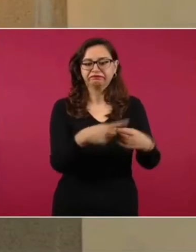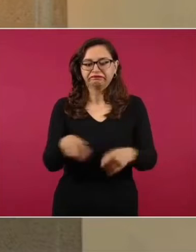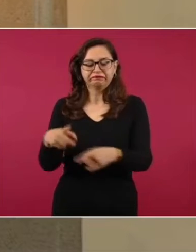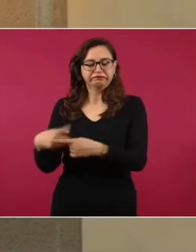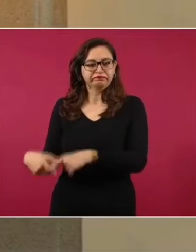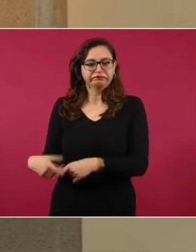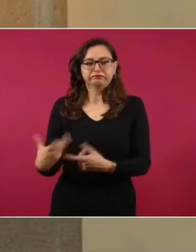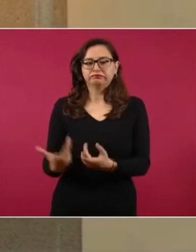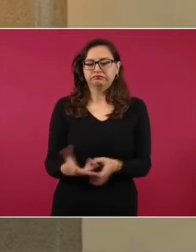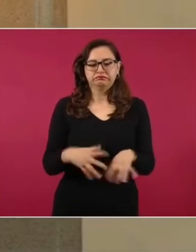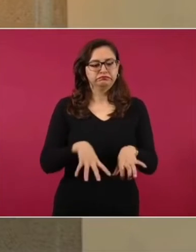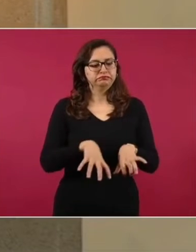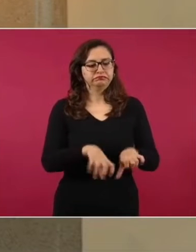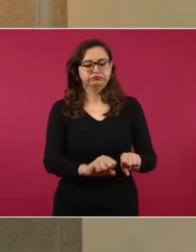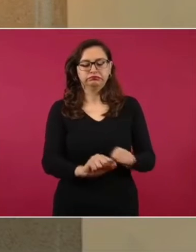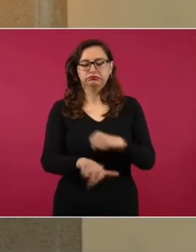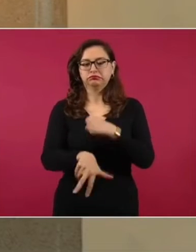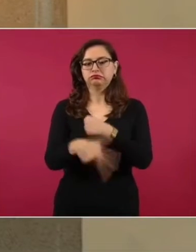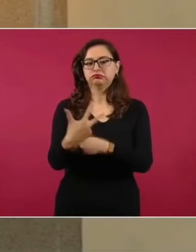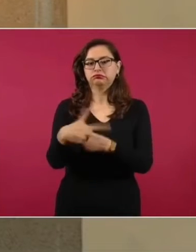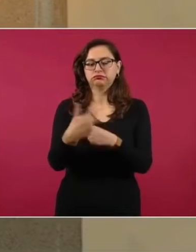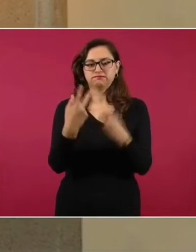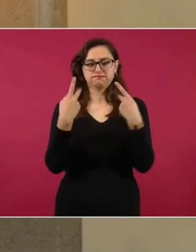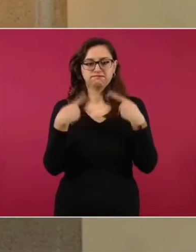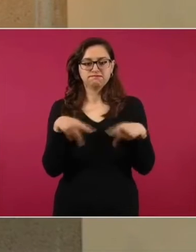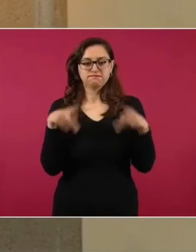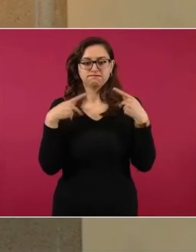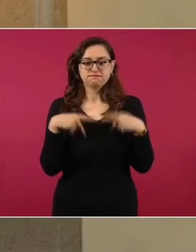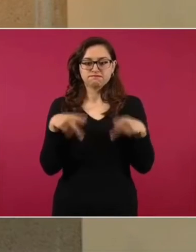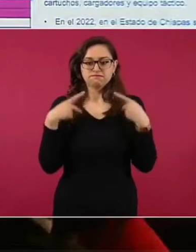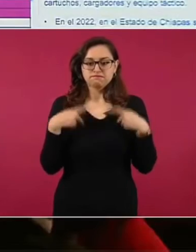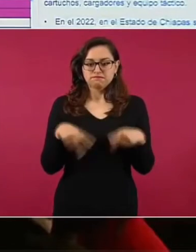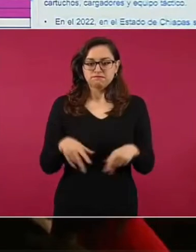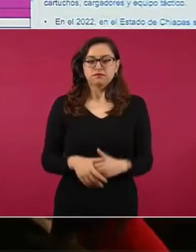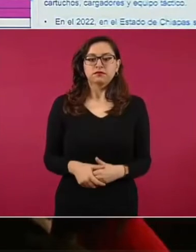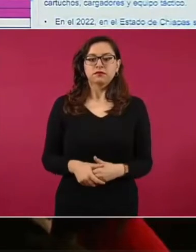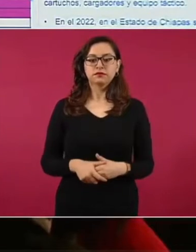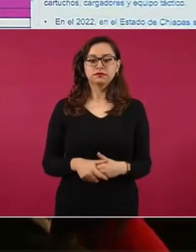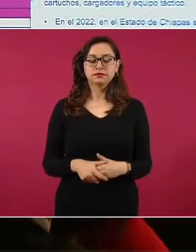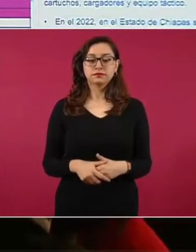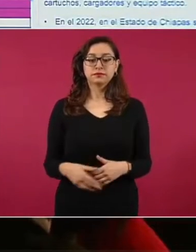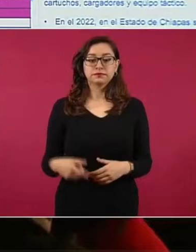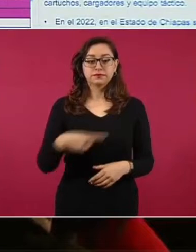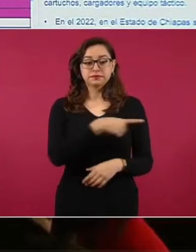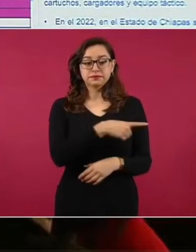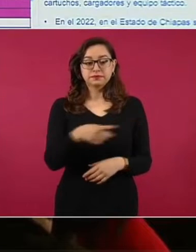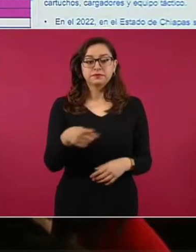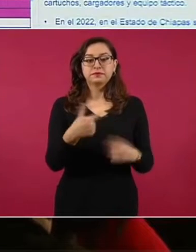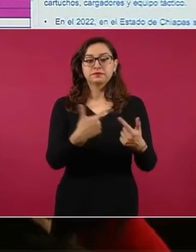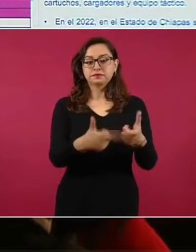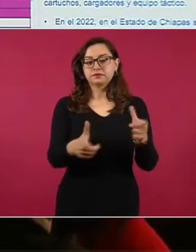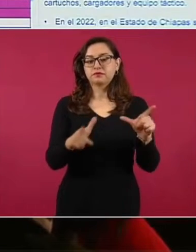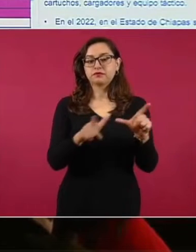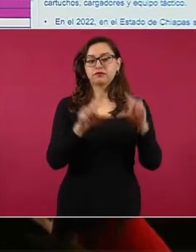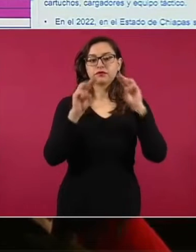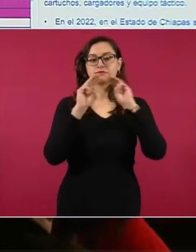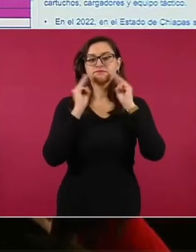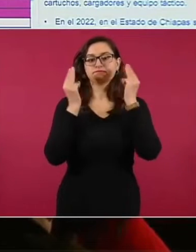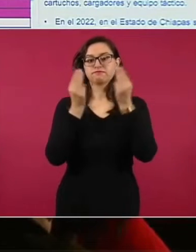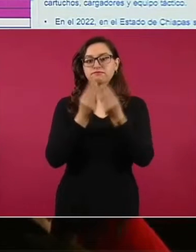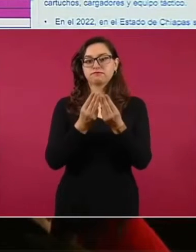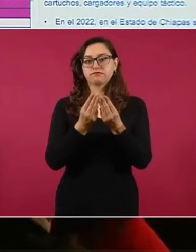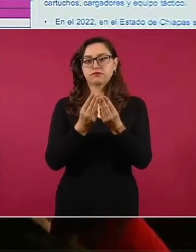y también a 13 personas. Los detenidos presuntamente pertenecen al grupo delictivo de